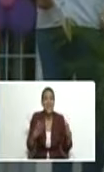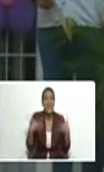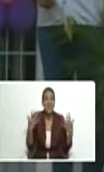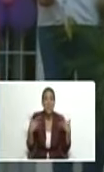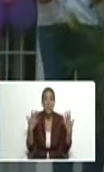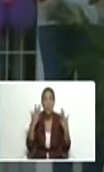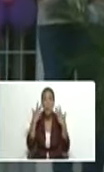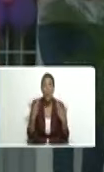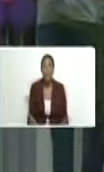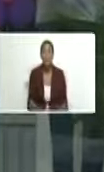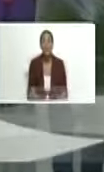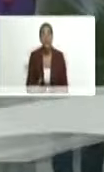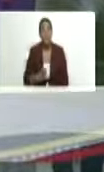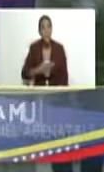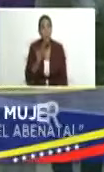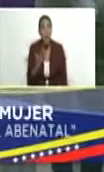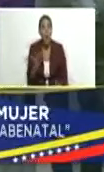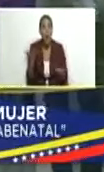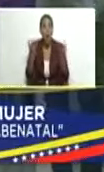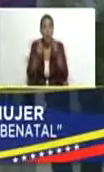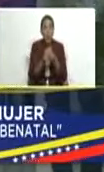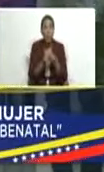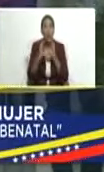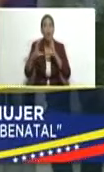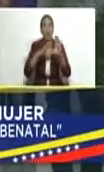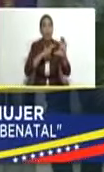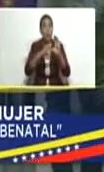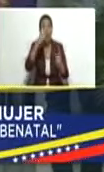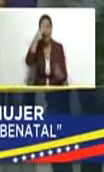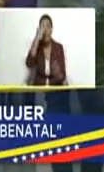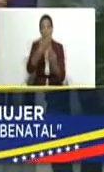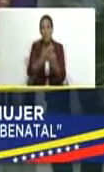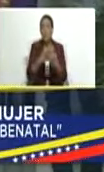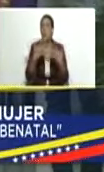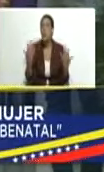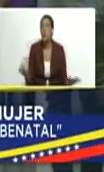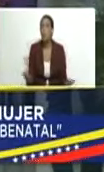presidente, de poder estar con usted en comunicación frente a frente.